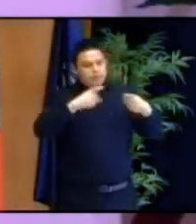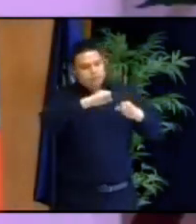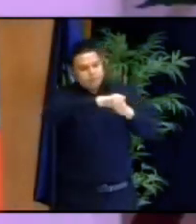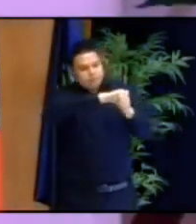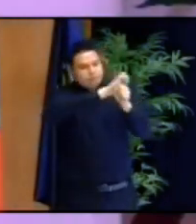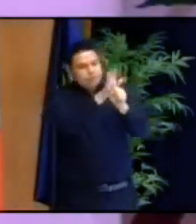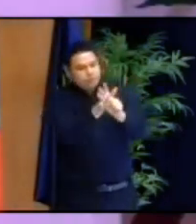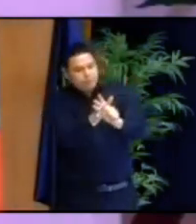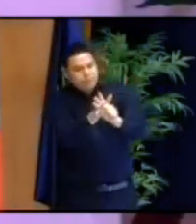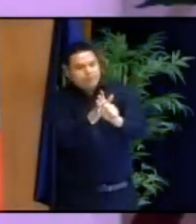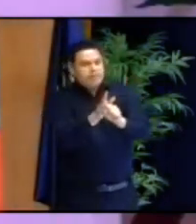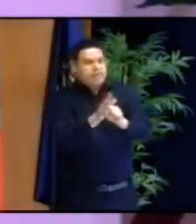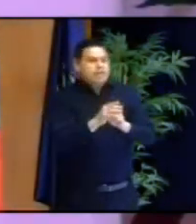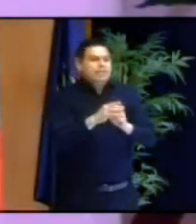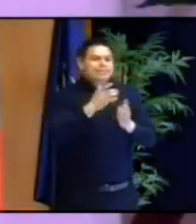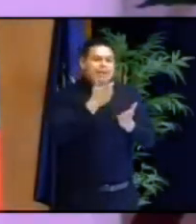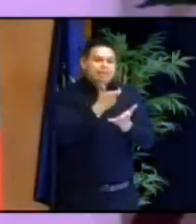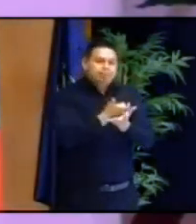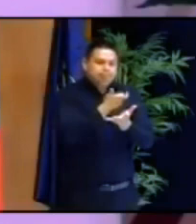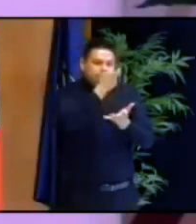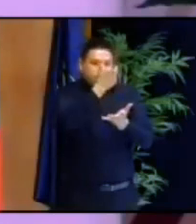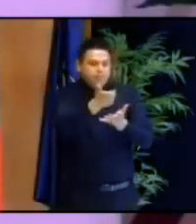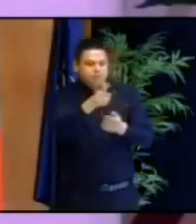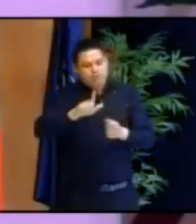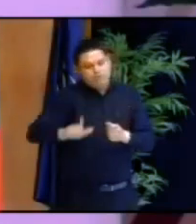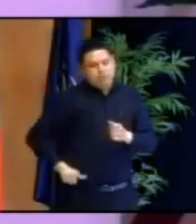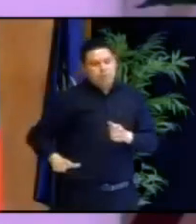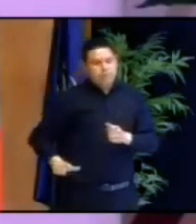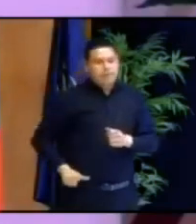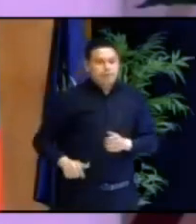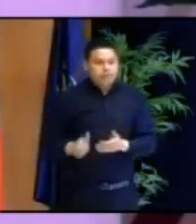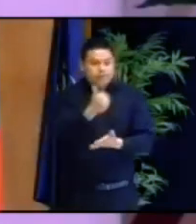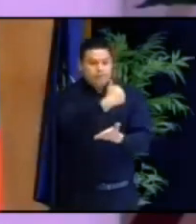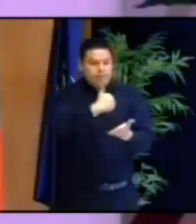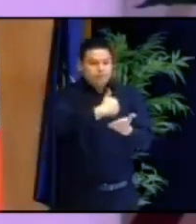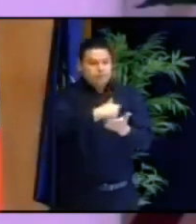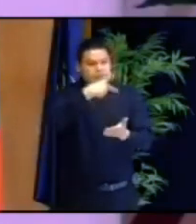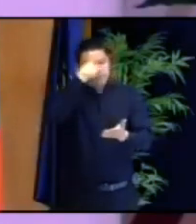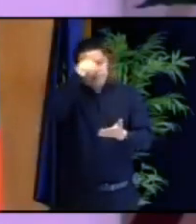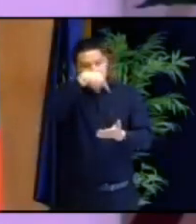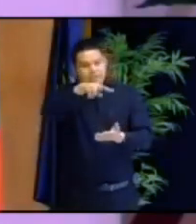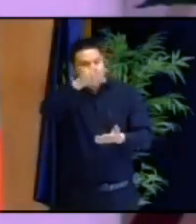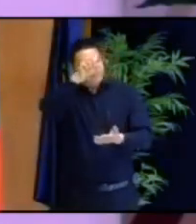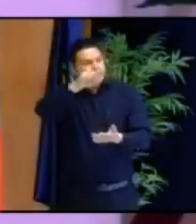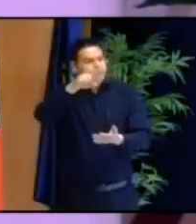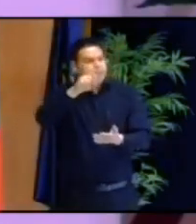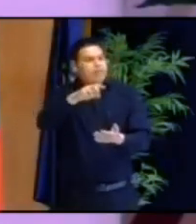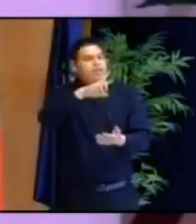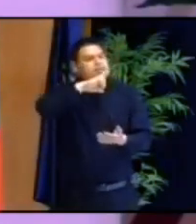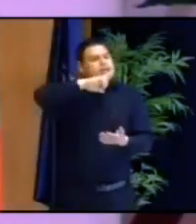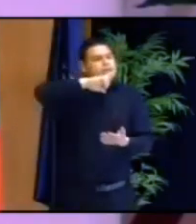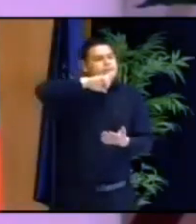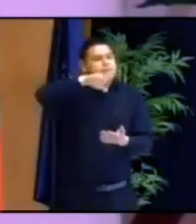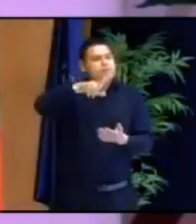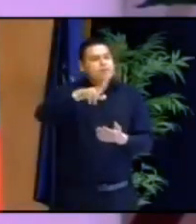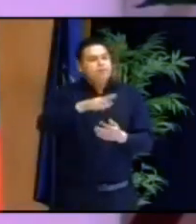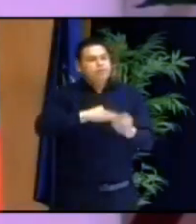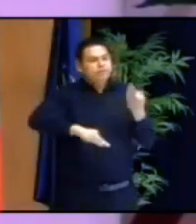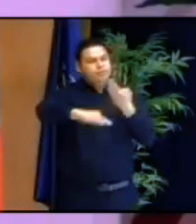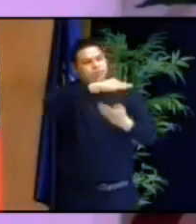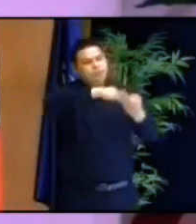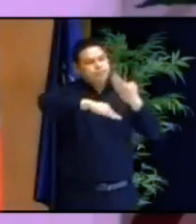una inversión que se ha hecho desde el gobierno de la ciudad, además de la mejora de todos